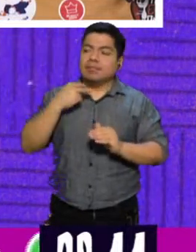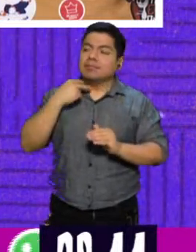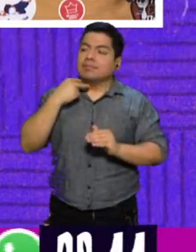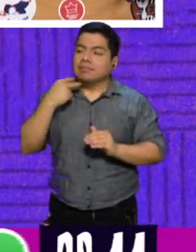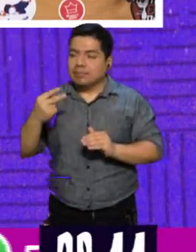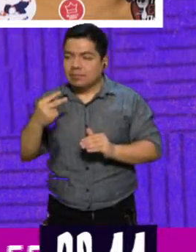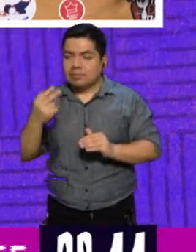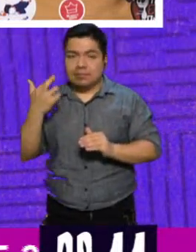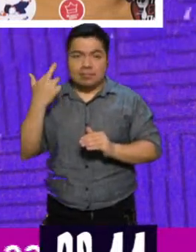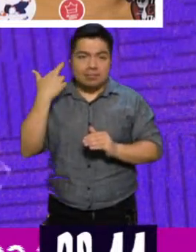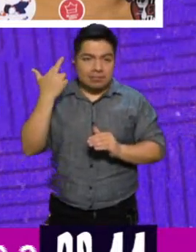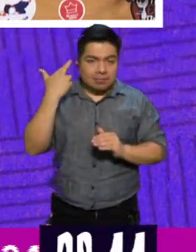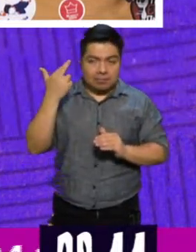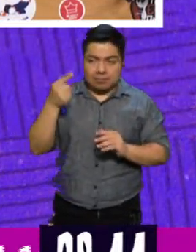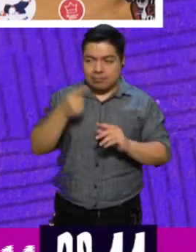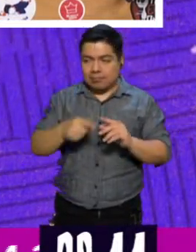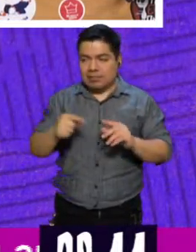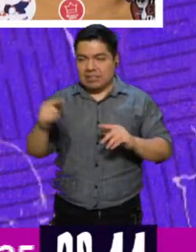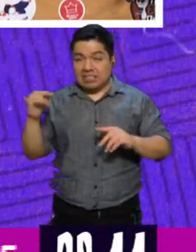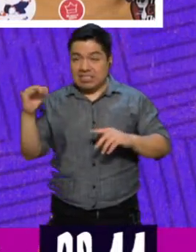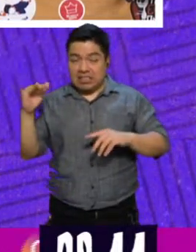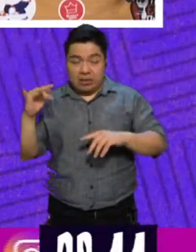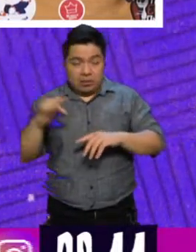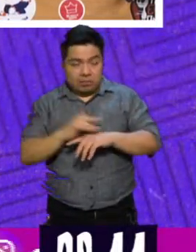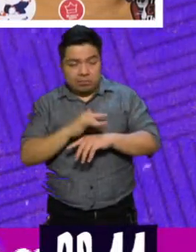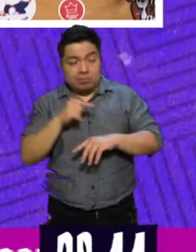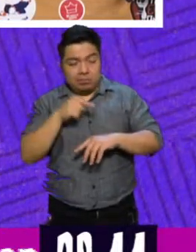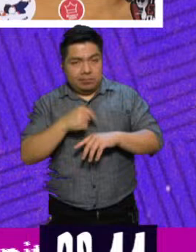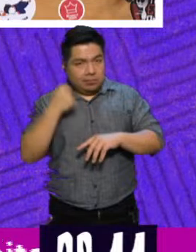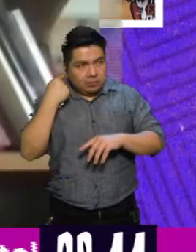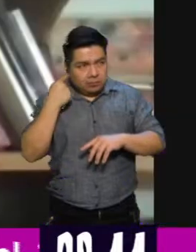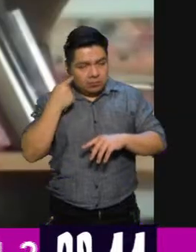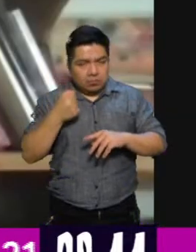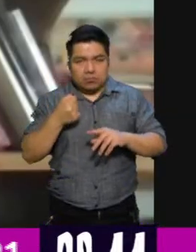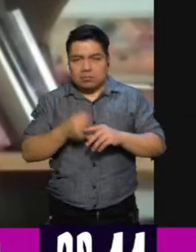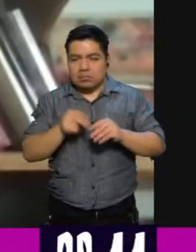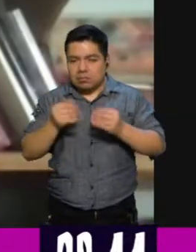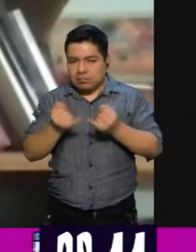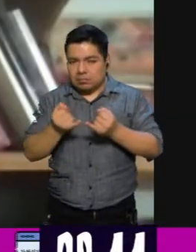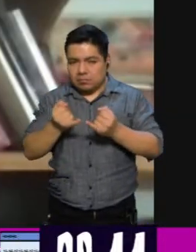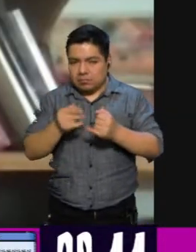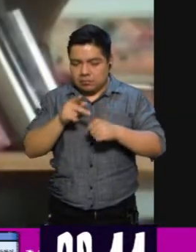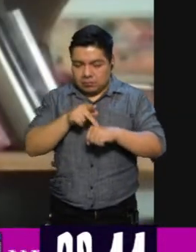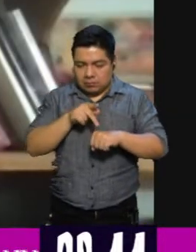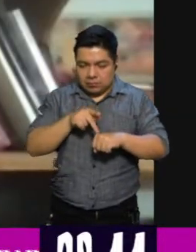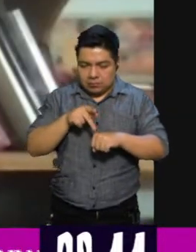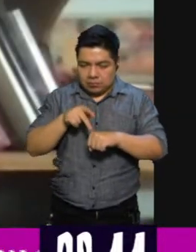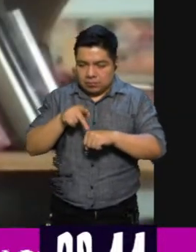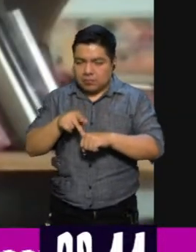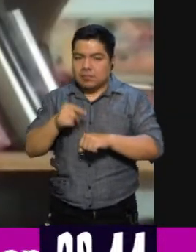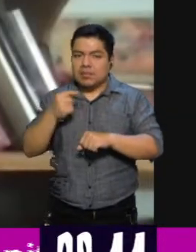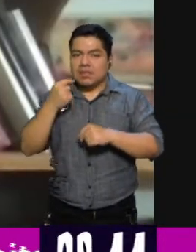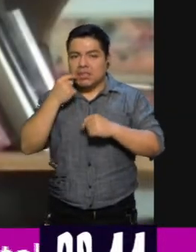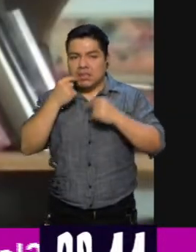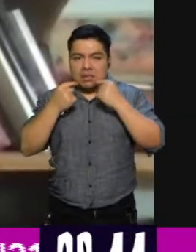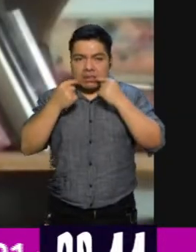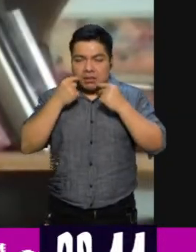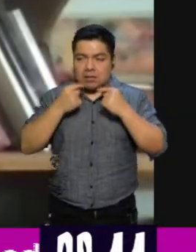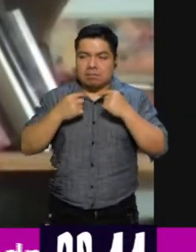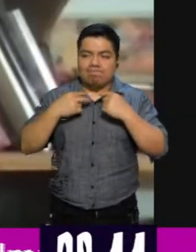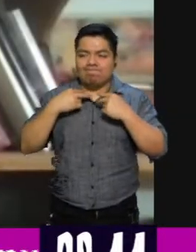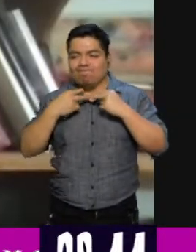el ruido, el estruendo de las olas, y además ponía piedritas en su boca. Híjole. Para mejorar su